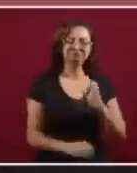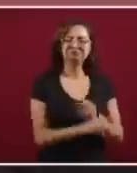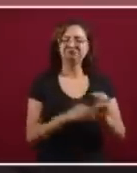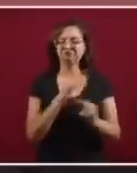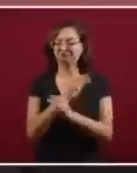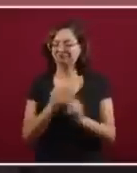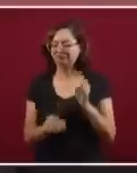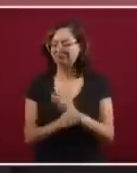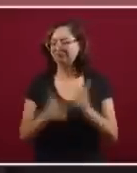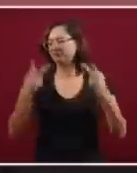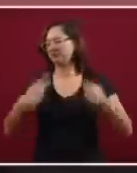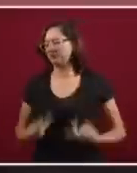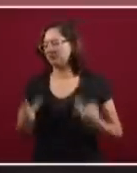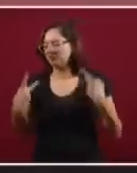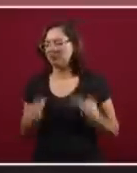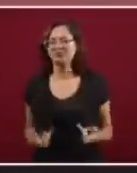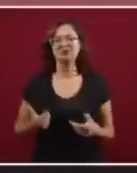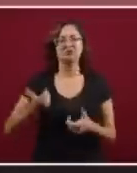estado